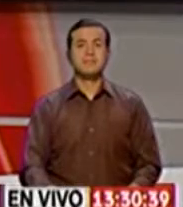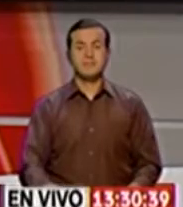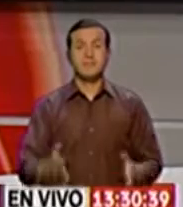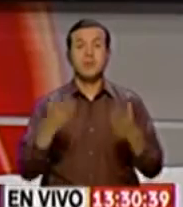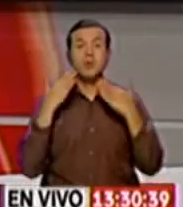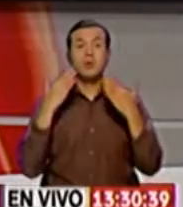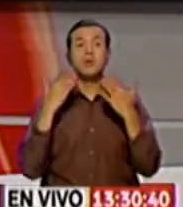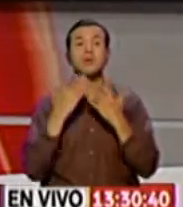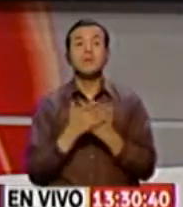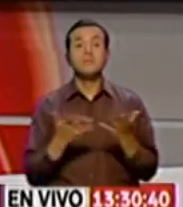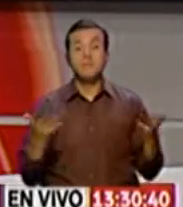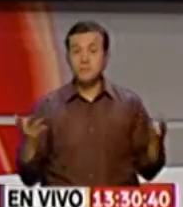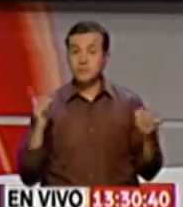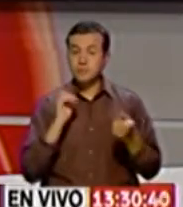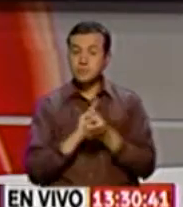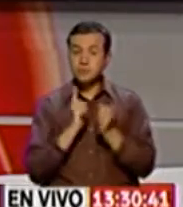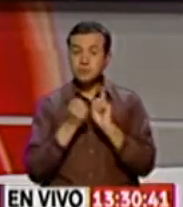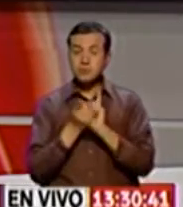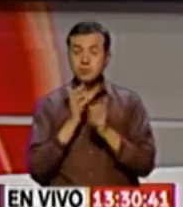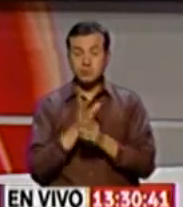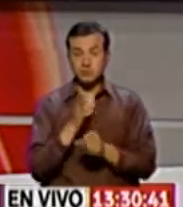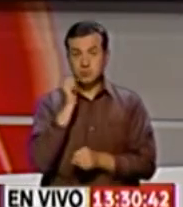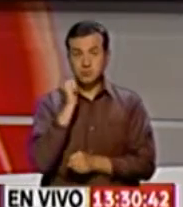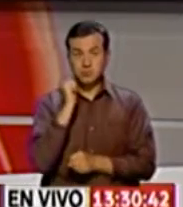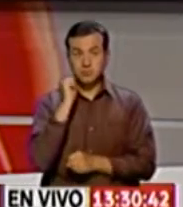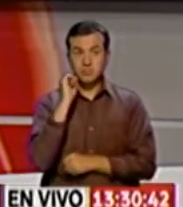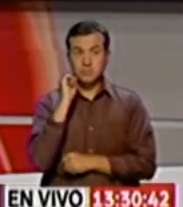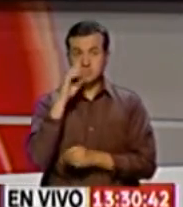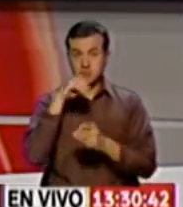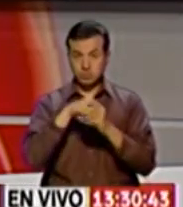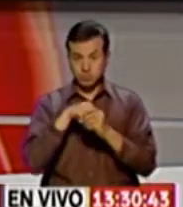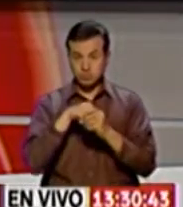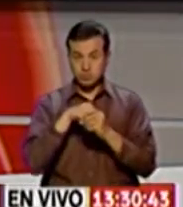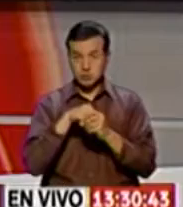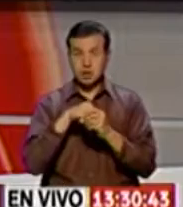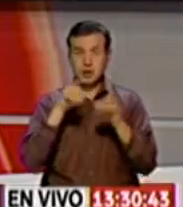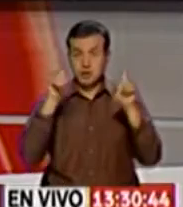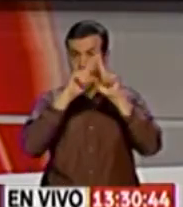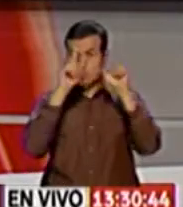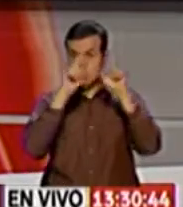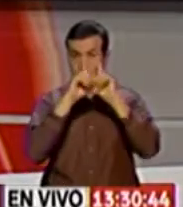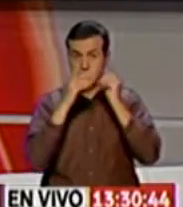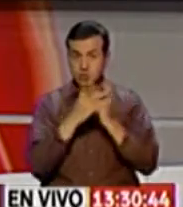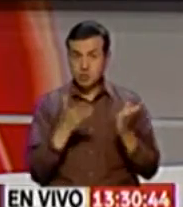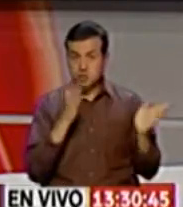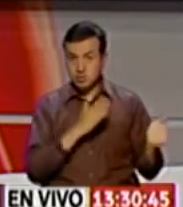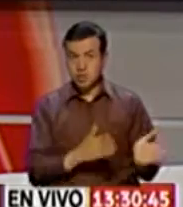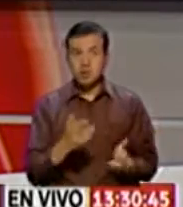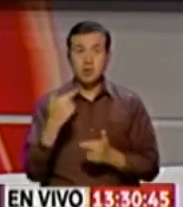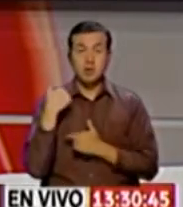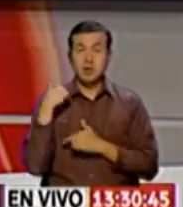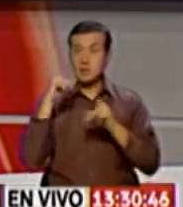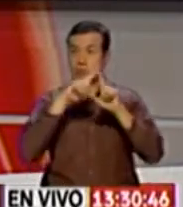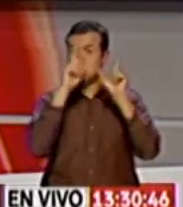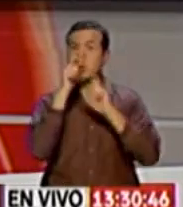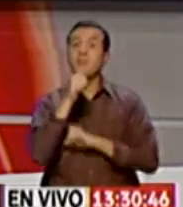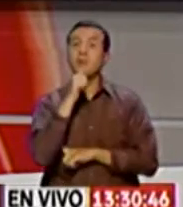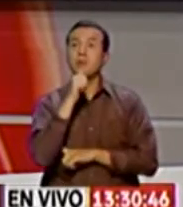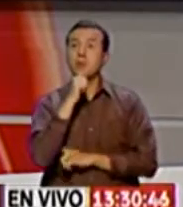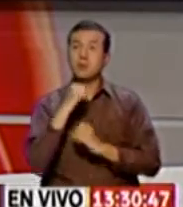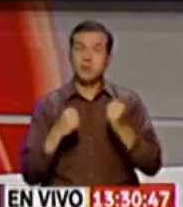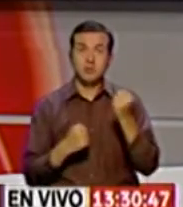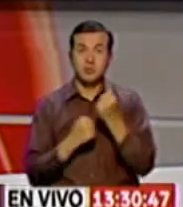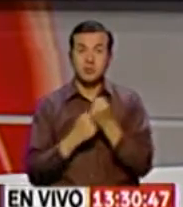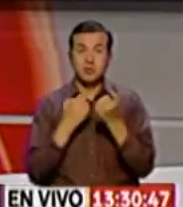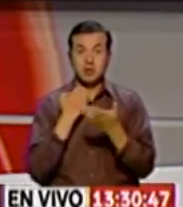Y en Guayaquil se desarrolló el encuentro de la Federación Interamericana Empresarial, donde se abordó el rol del sector privado en el